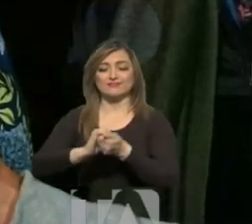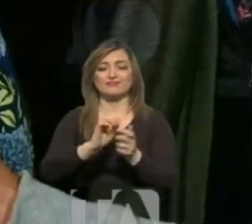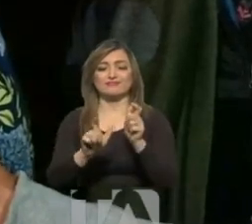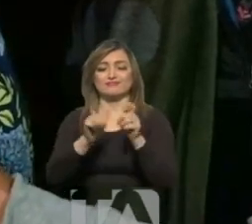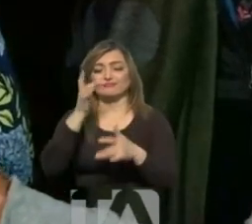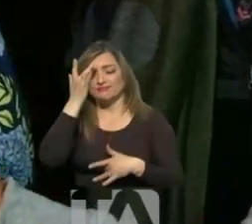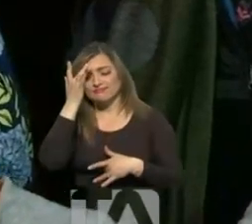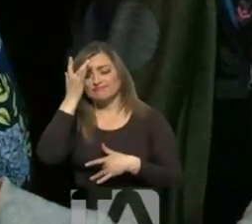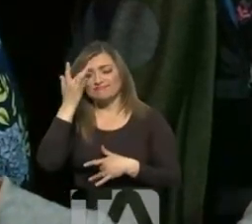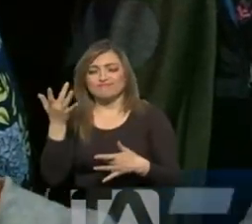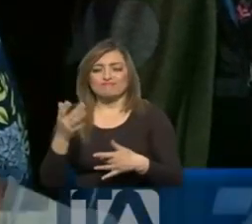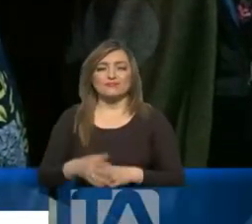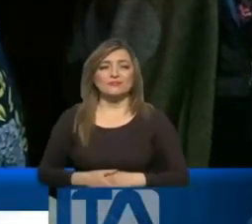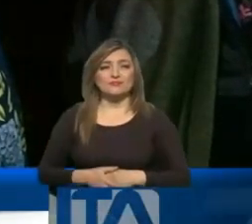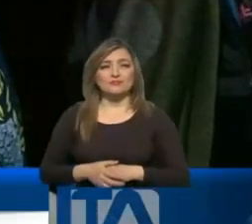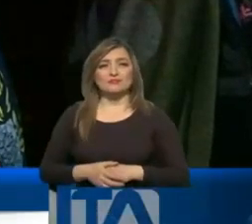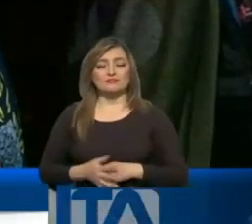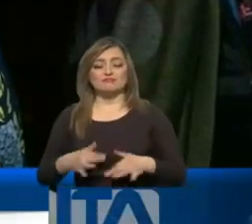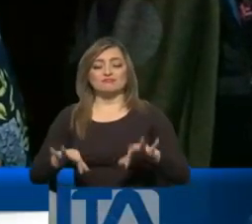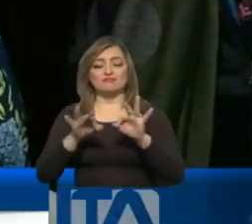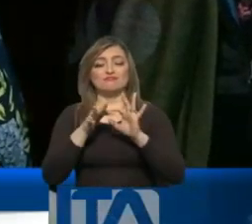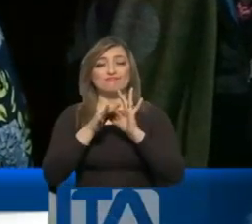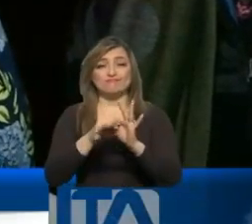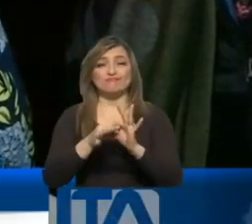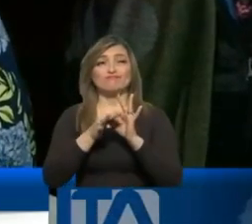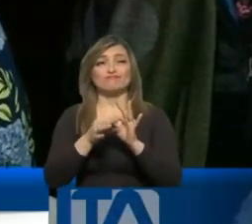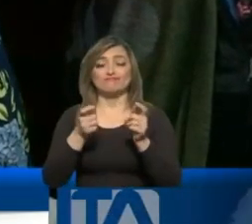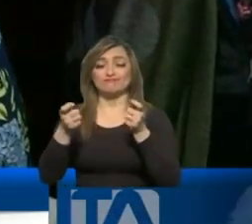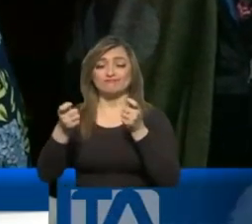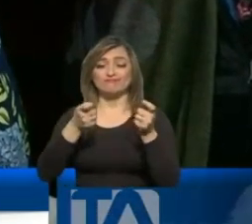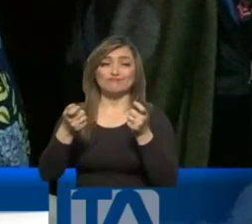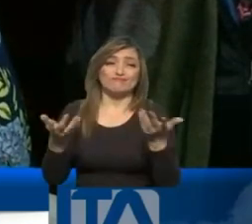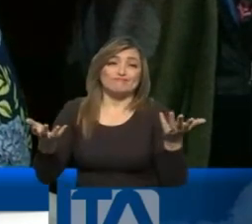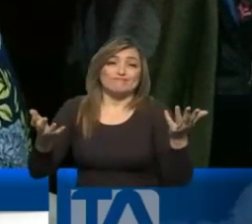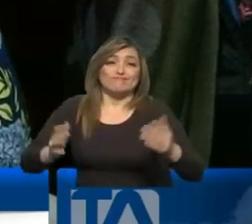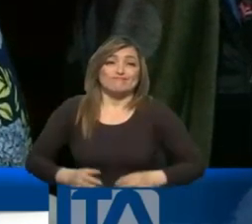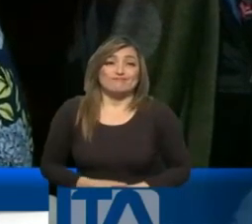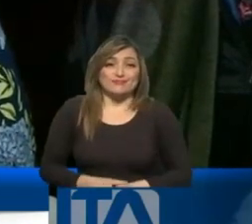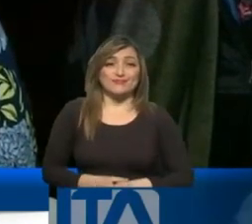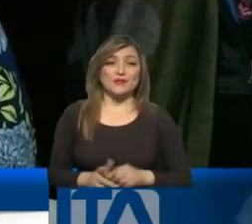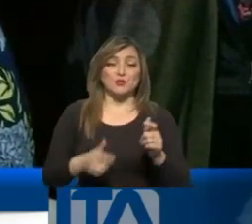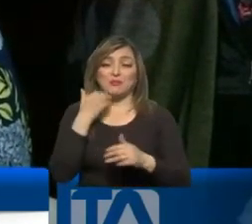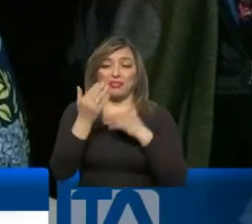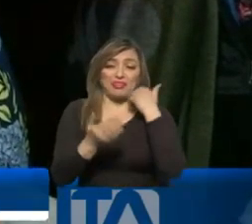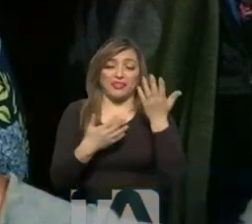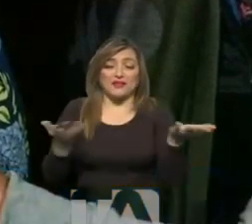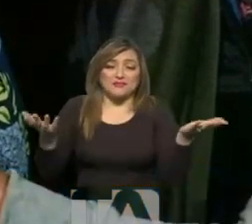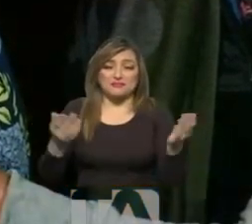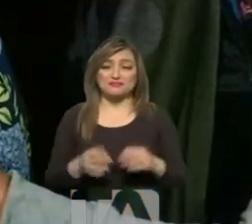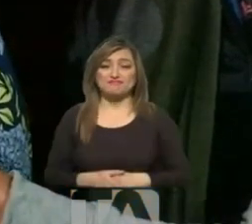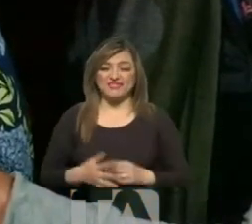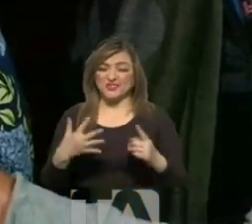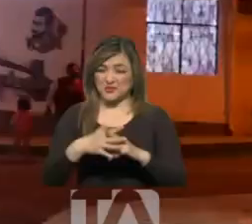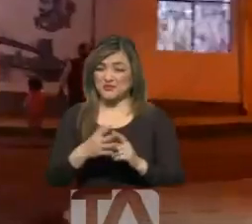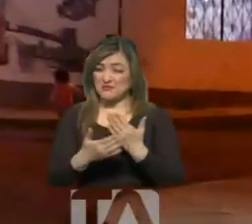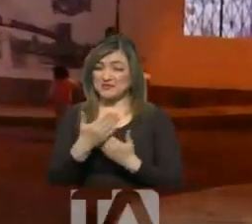personas que están en los hospitales. Para nosotros es importante colaborar de esta manera en el control con ellos, pero no, nos tememos que la situación no va a ser